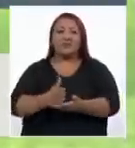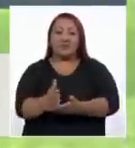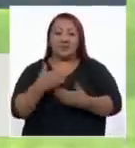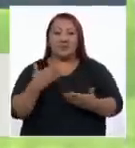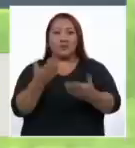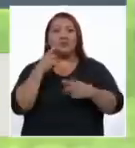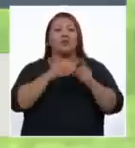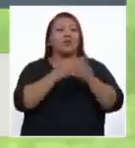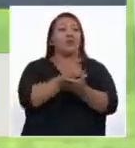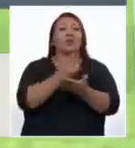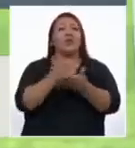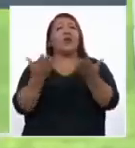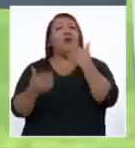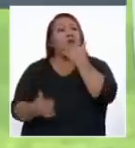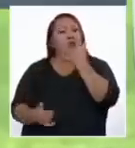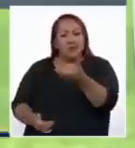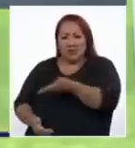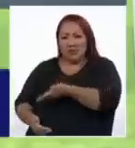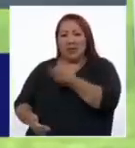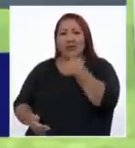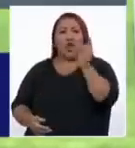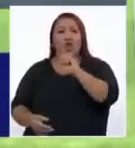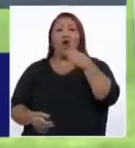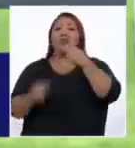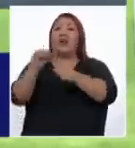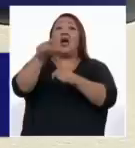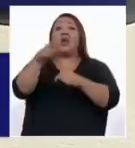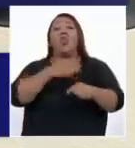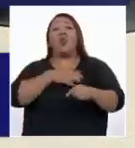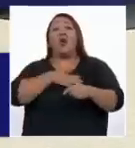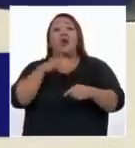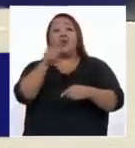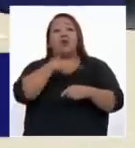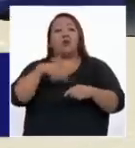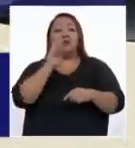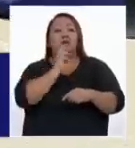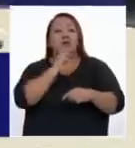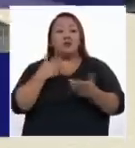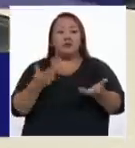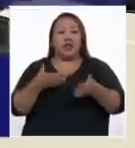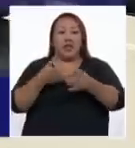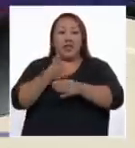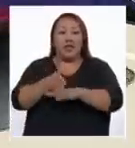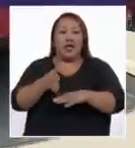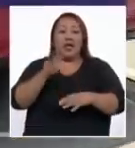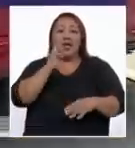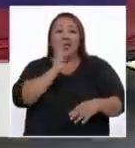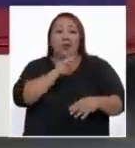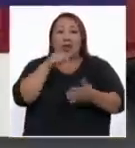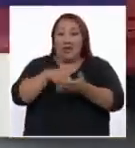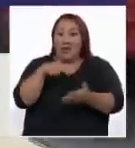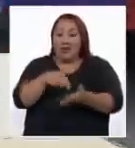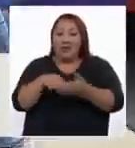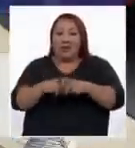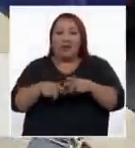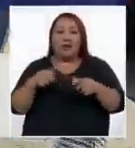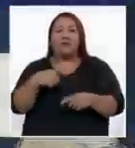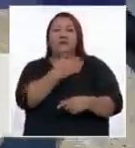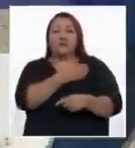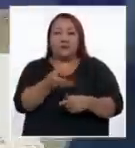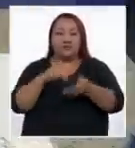los parqueadores, ¿no?, y me dicen que es del dueño del restaurante La Panca. Estamos en el ingreso al restaurante y es aquí en esta área